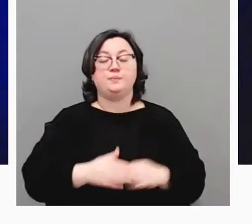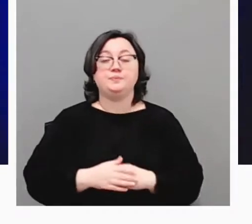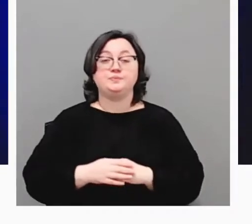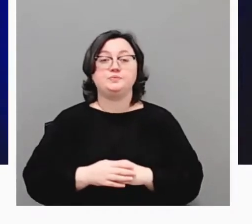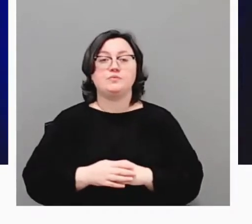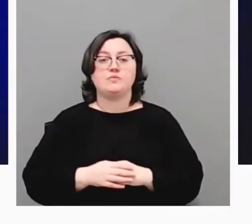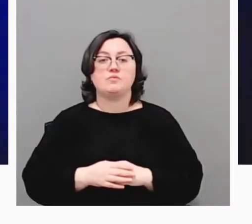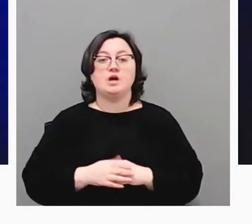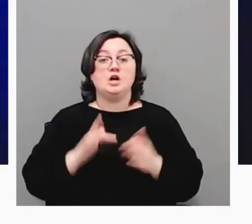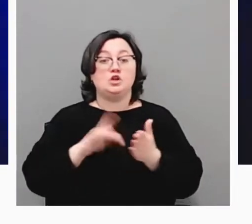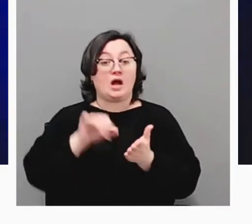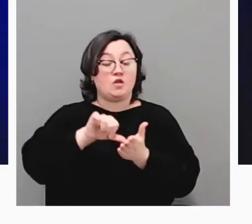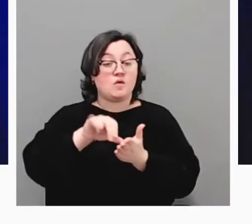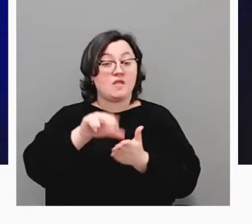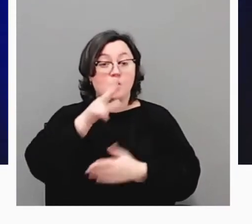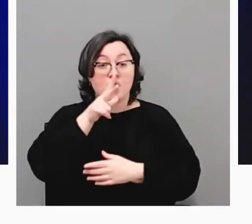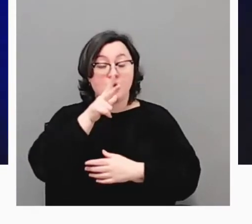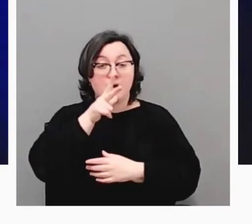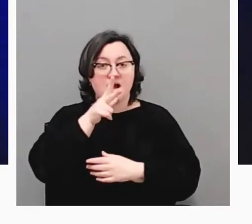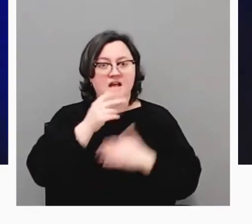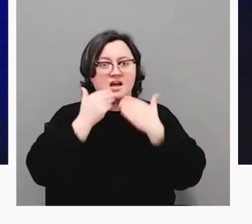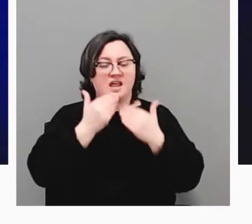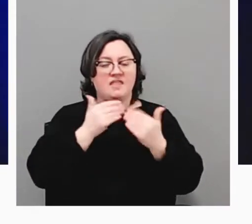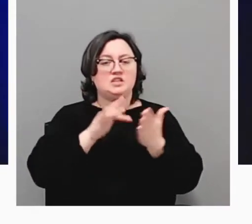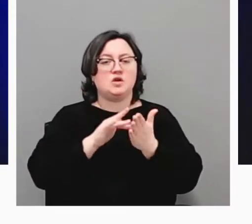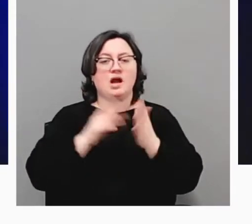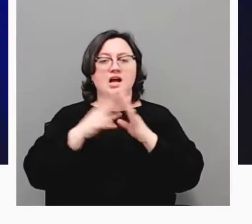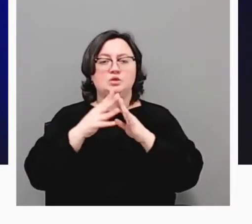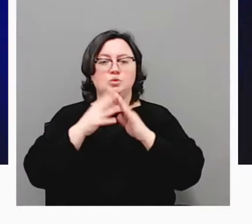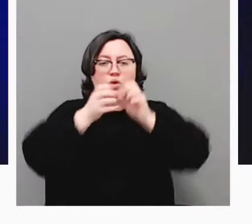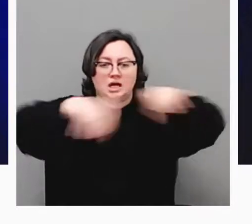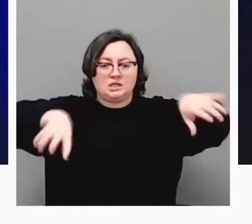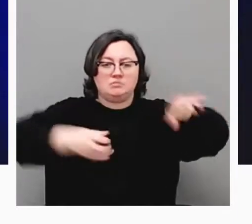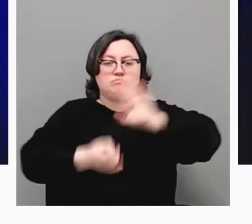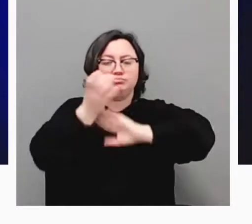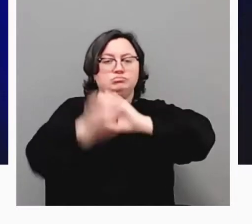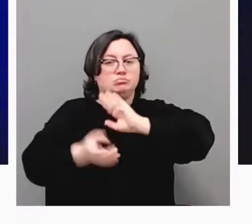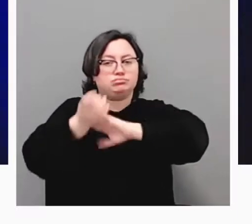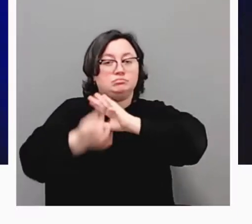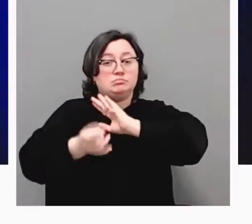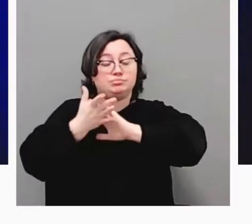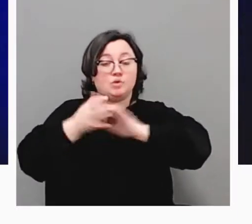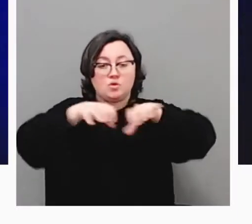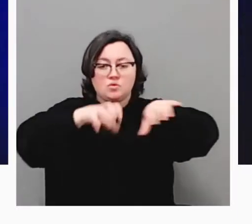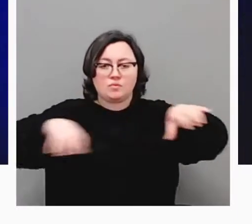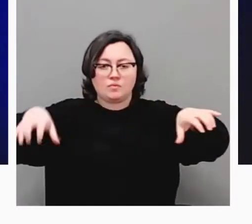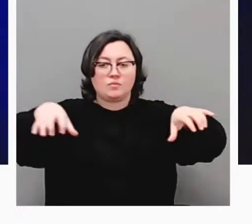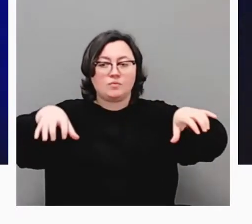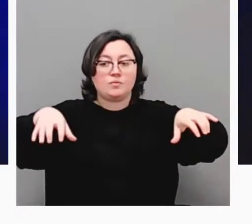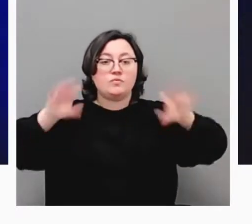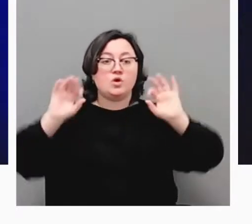ciudad de Huelva, ¿no? Generando infraestructuras que han ido configurando tanto